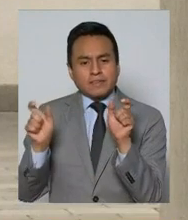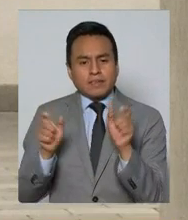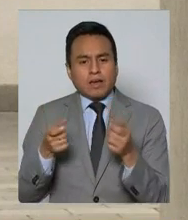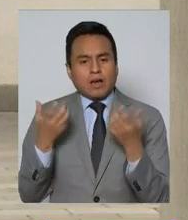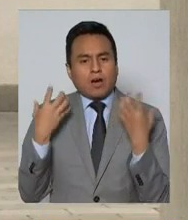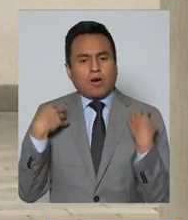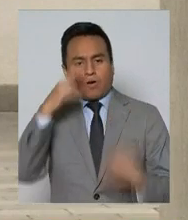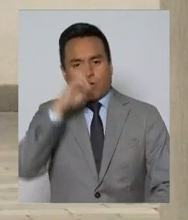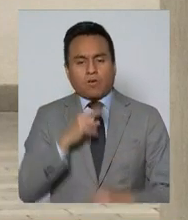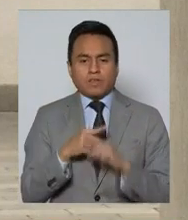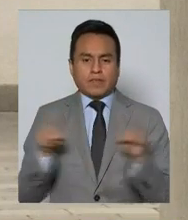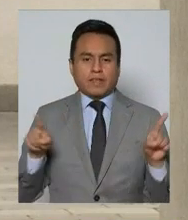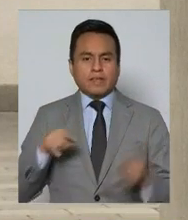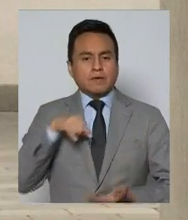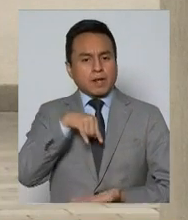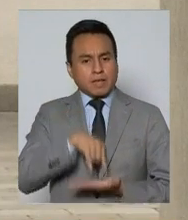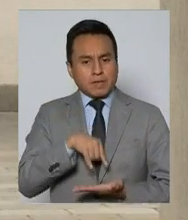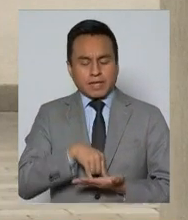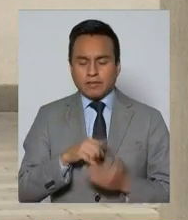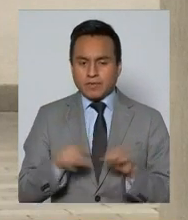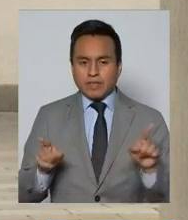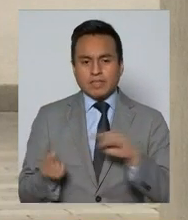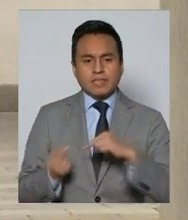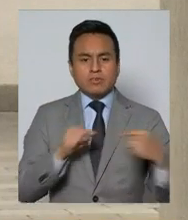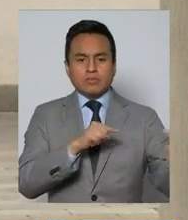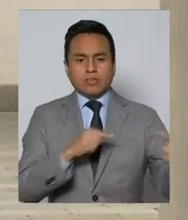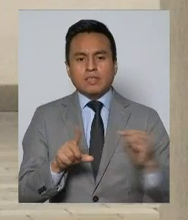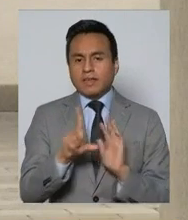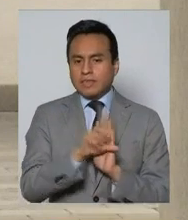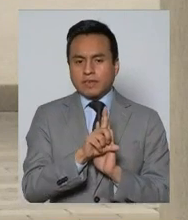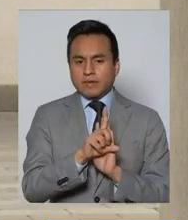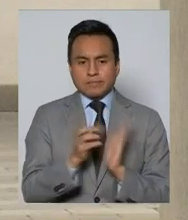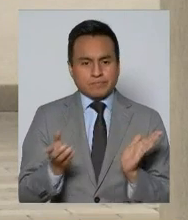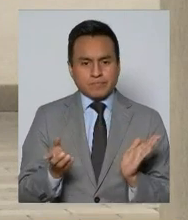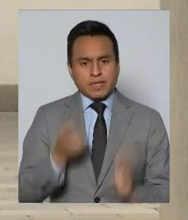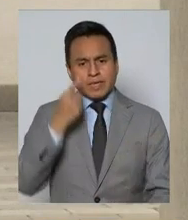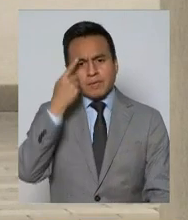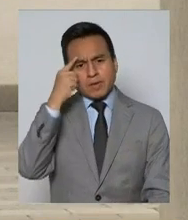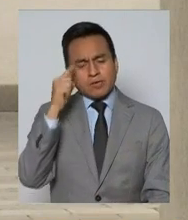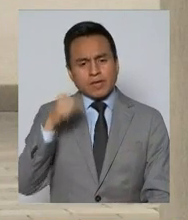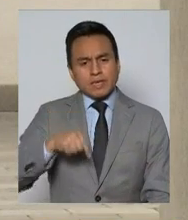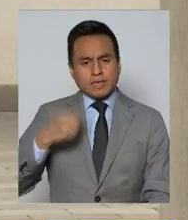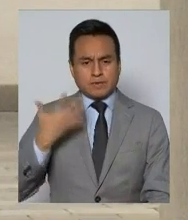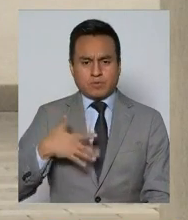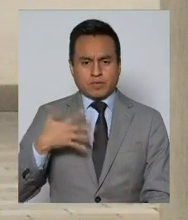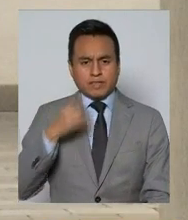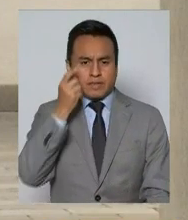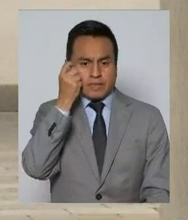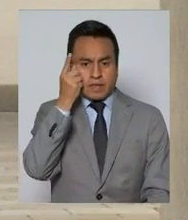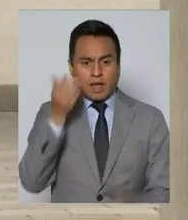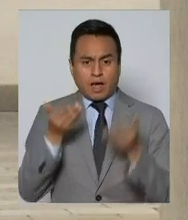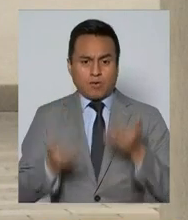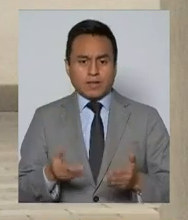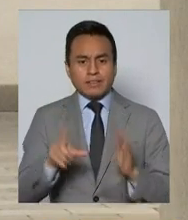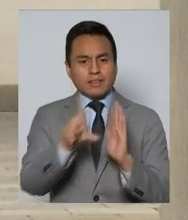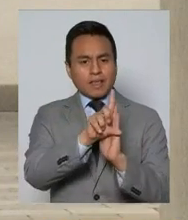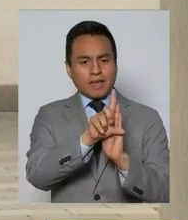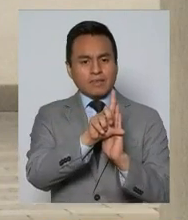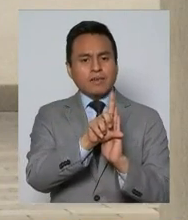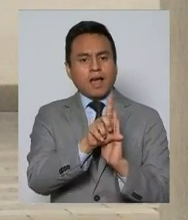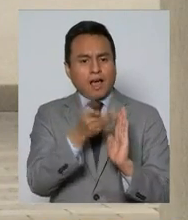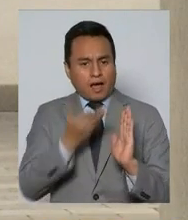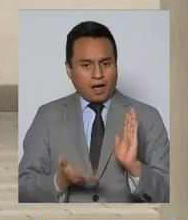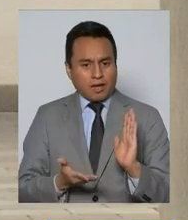otro rol, que era un rol parlamentario en discusiones legislativas. Pero aquí es bien importante entender que hoy día tenemos una ley que nos